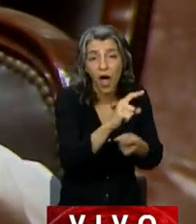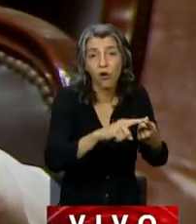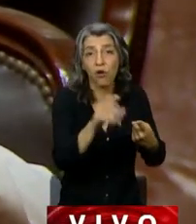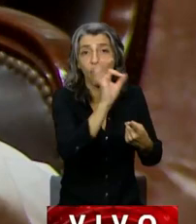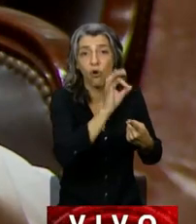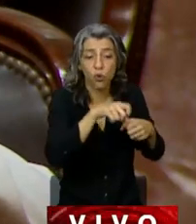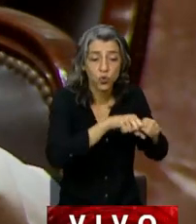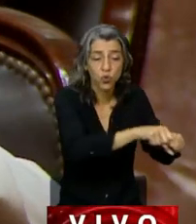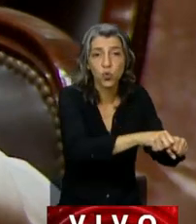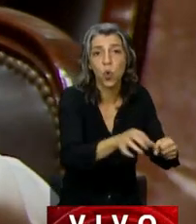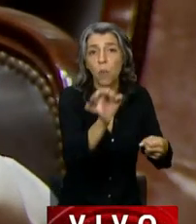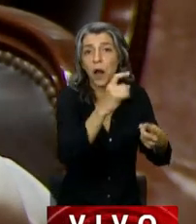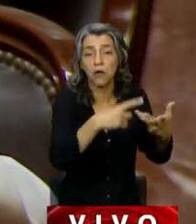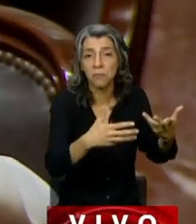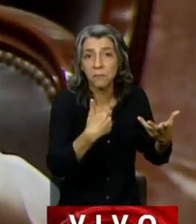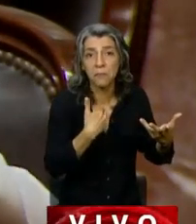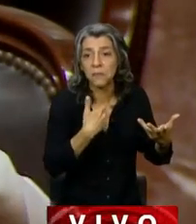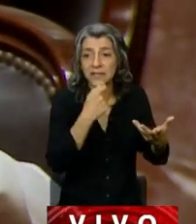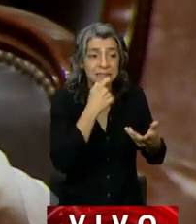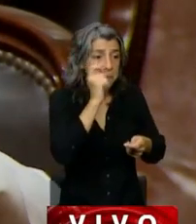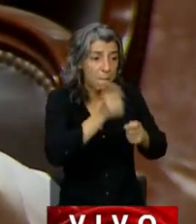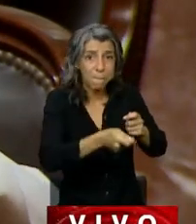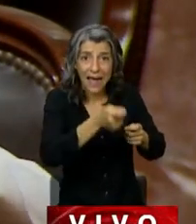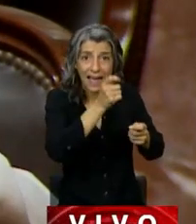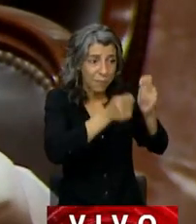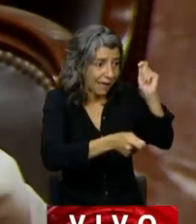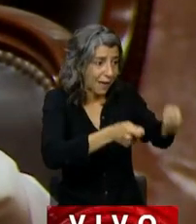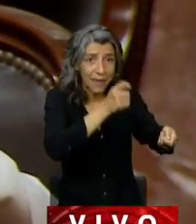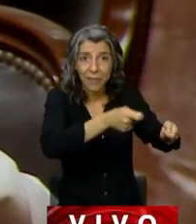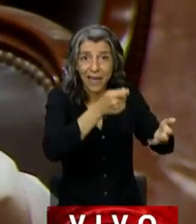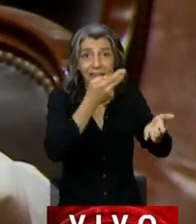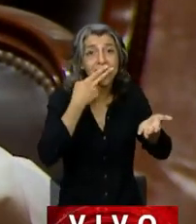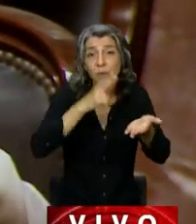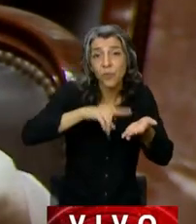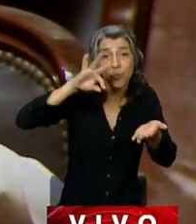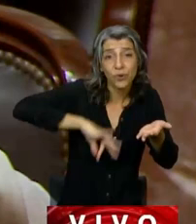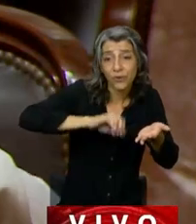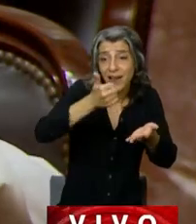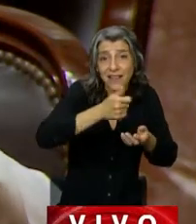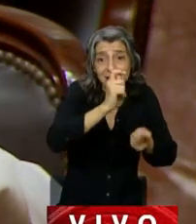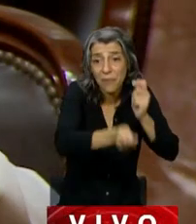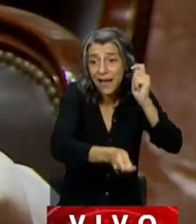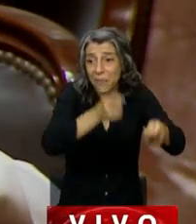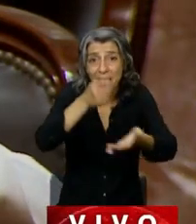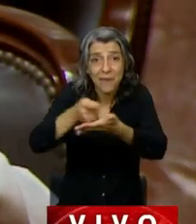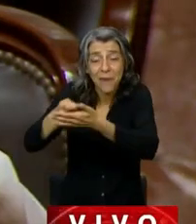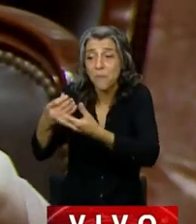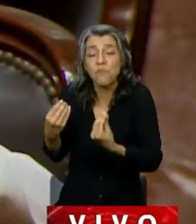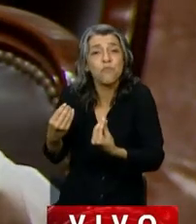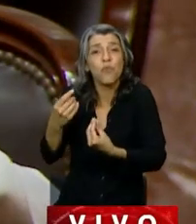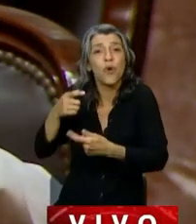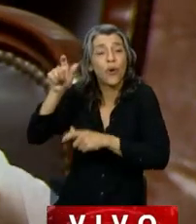ganancias, ¿por qué no el resto? ¿Por qué tenemos que avalar privilegios? ¿Por qué cuando los jueces y